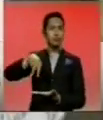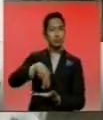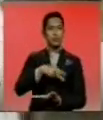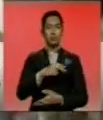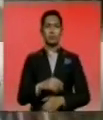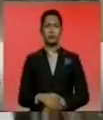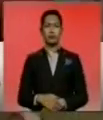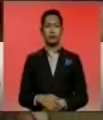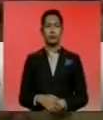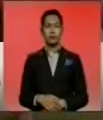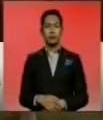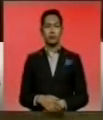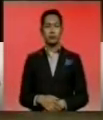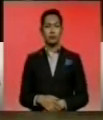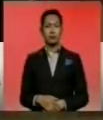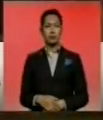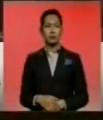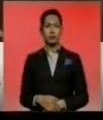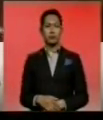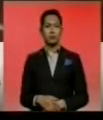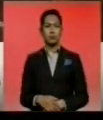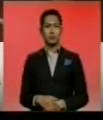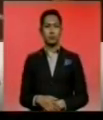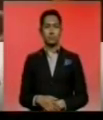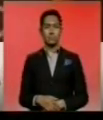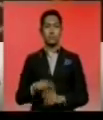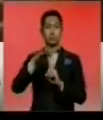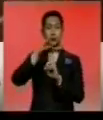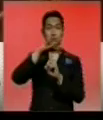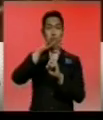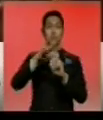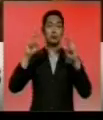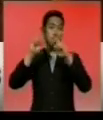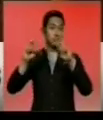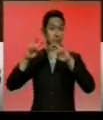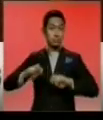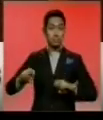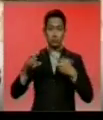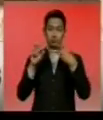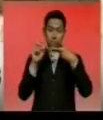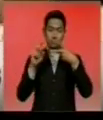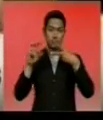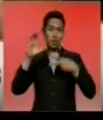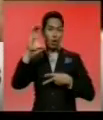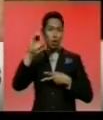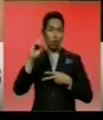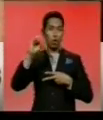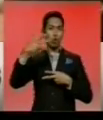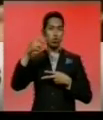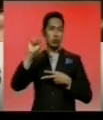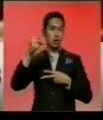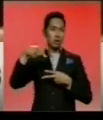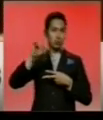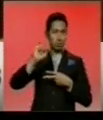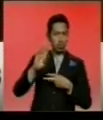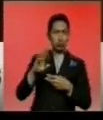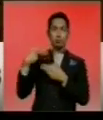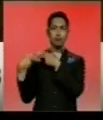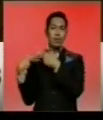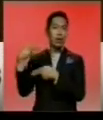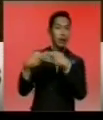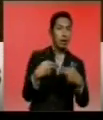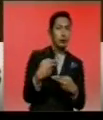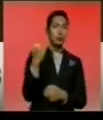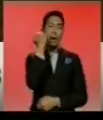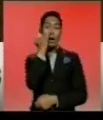vengo, allá sabrás para qué vengo. En el Parque Arqueológico de Investigación de Cochasquí, usted podrá conocer más sobre la herencia de la cultura Quitucara.